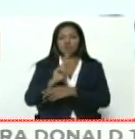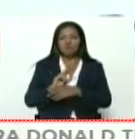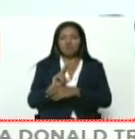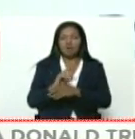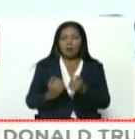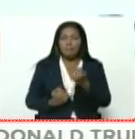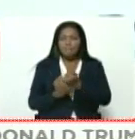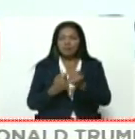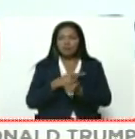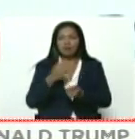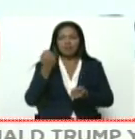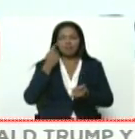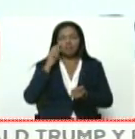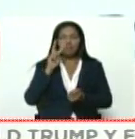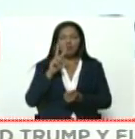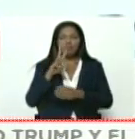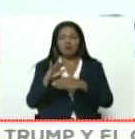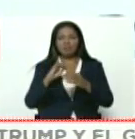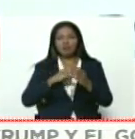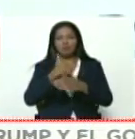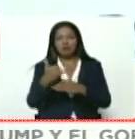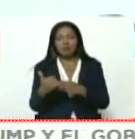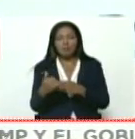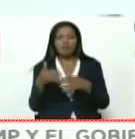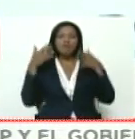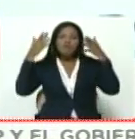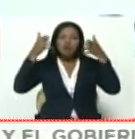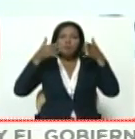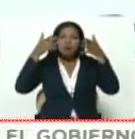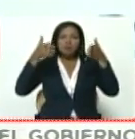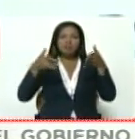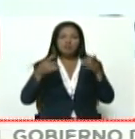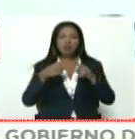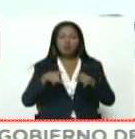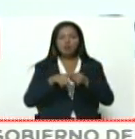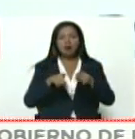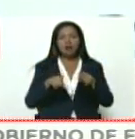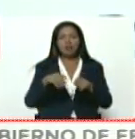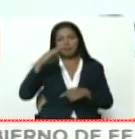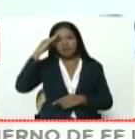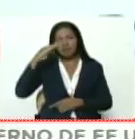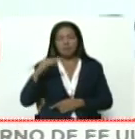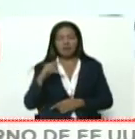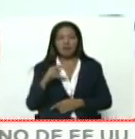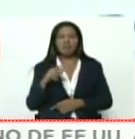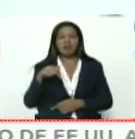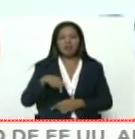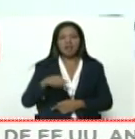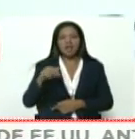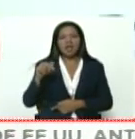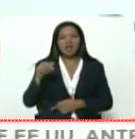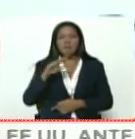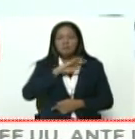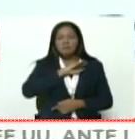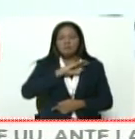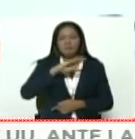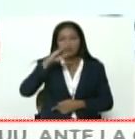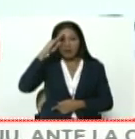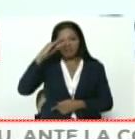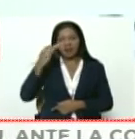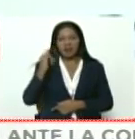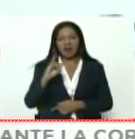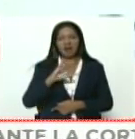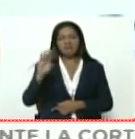base para la definición de sus programas de formación en las academias militares del país, que están en la punta de vanguardia